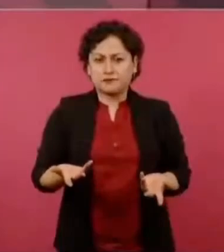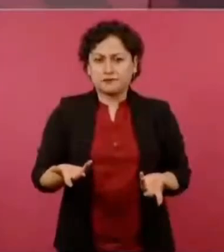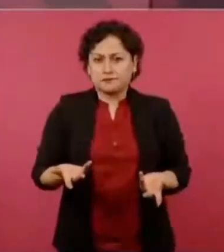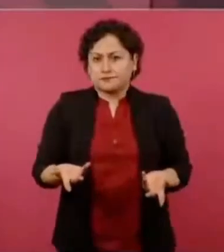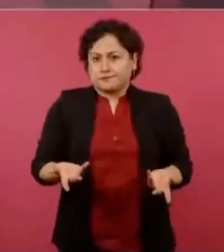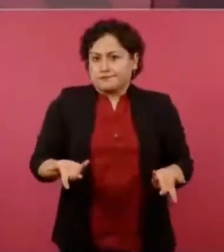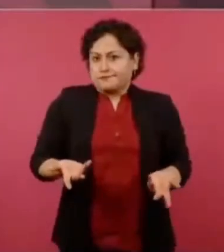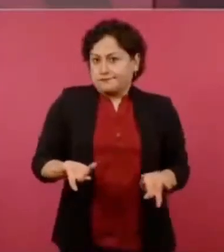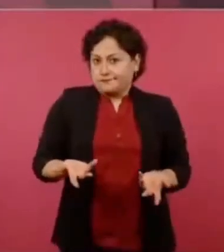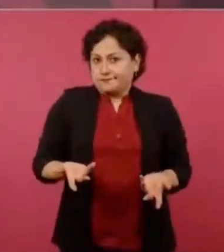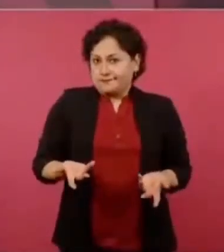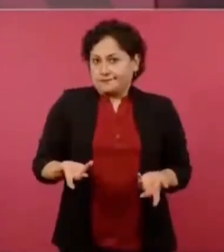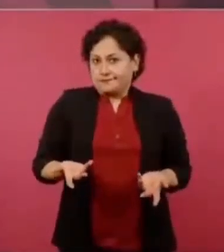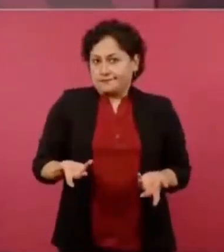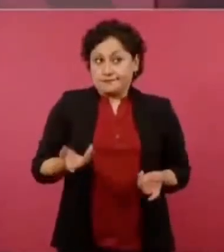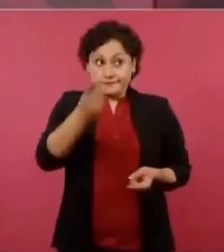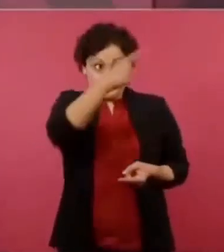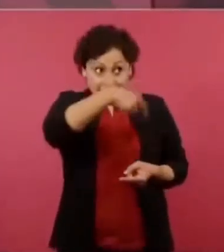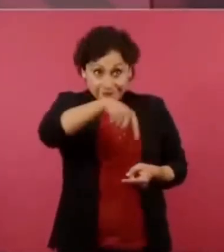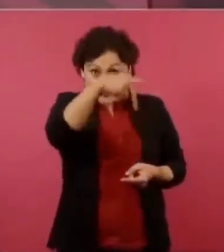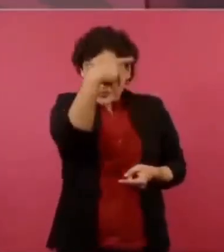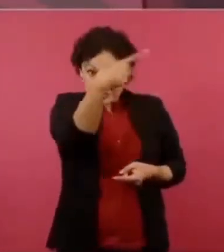No son buenos los resultados,